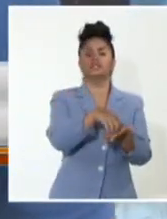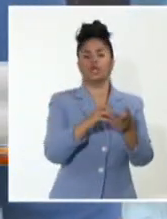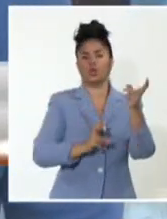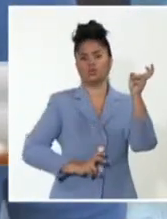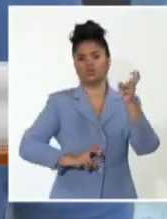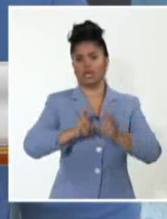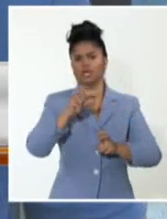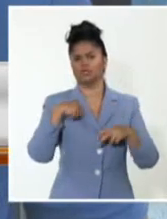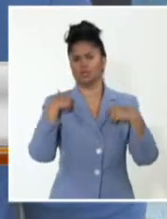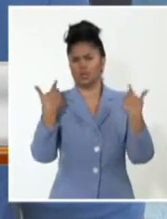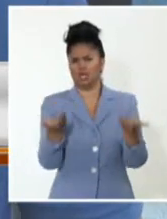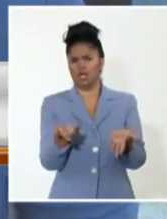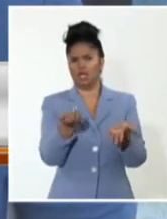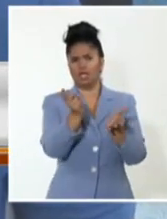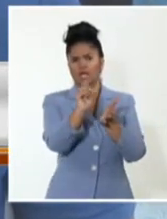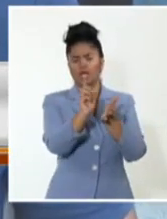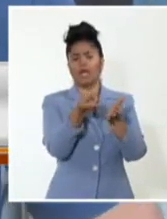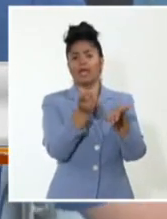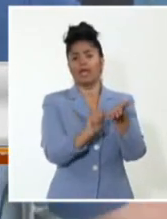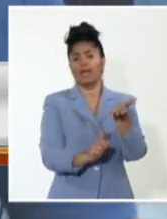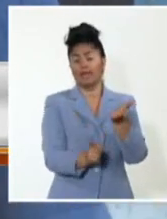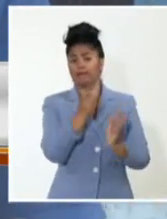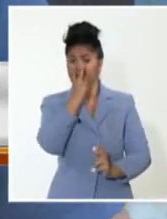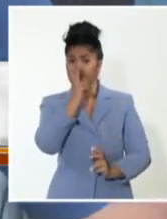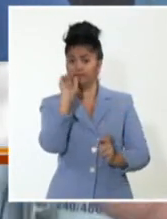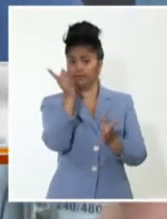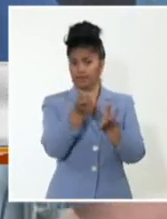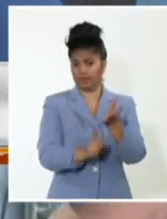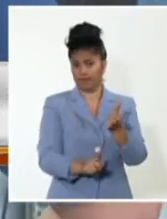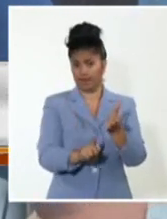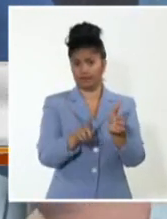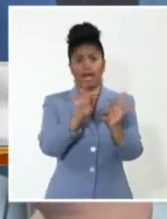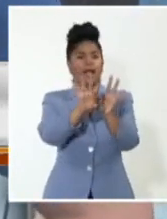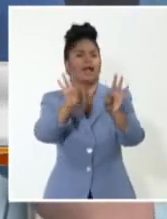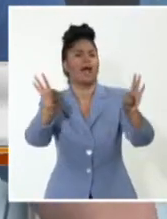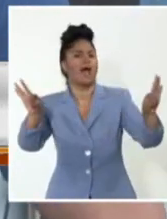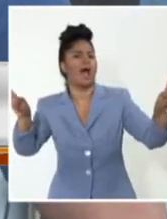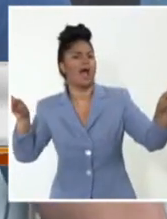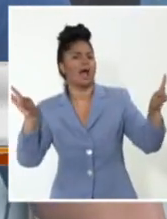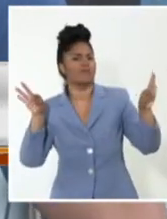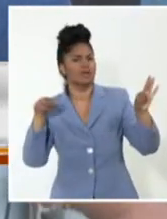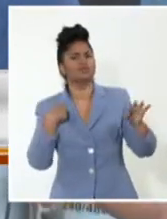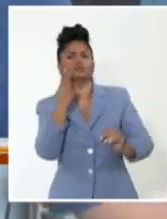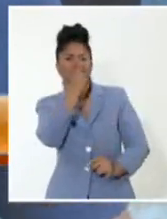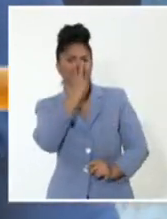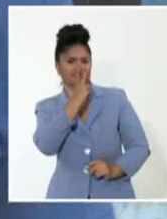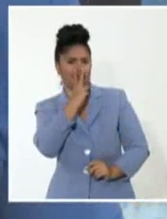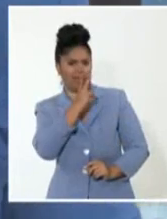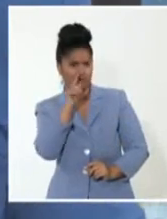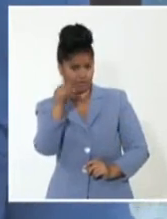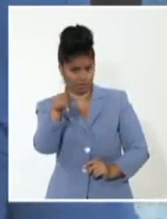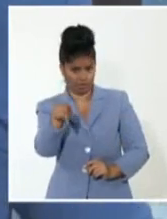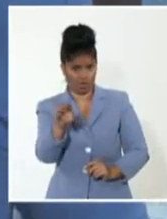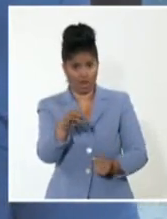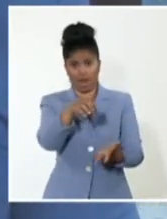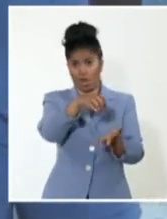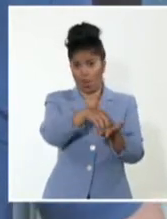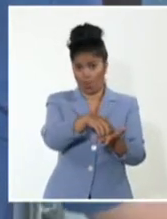de subestaciones, en el cual, bueno, durante todo este tiempo me he desempeñado aquí,